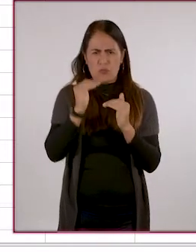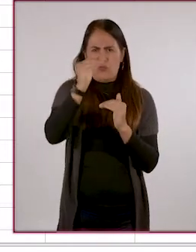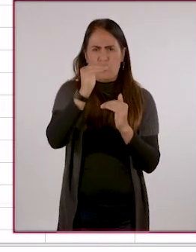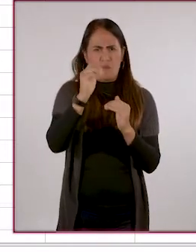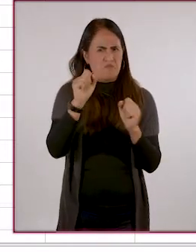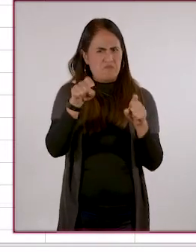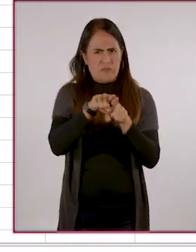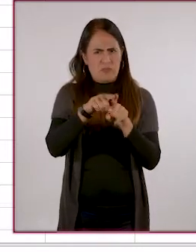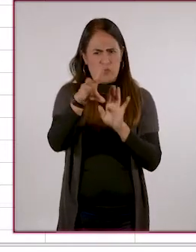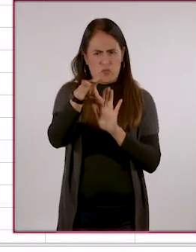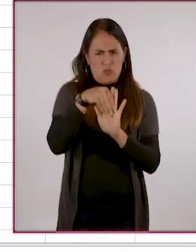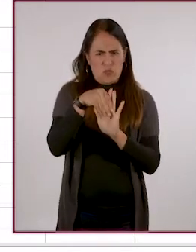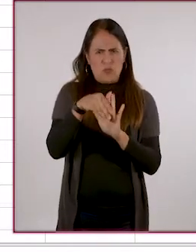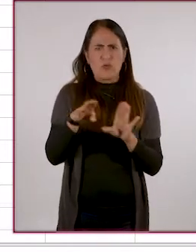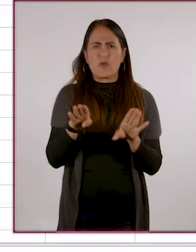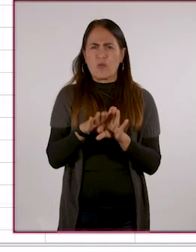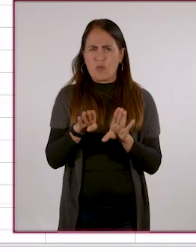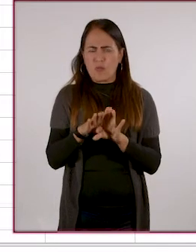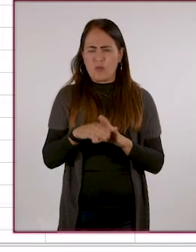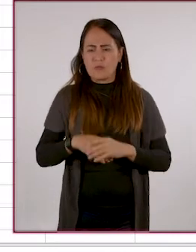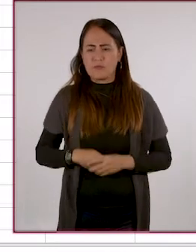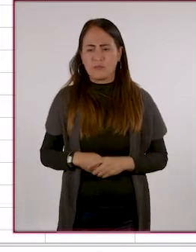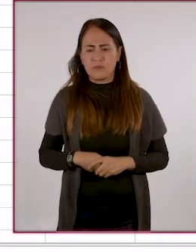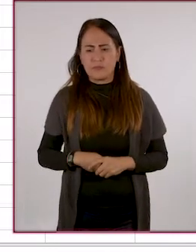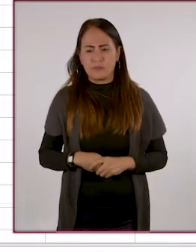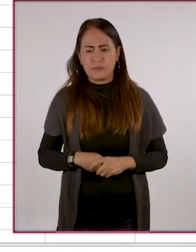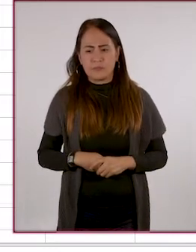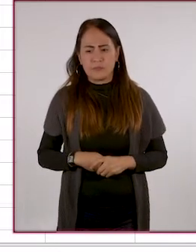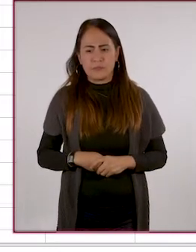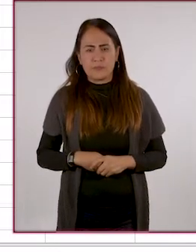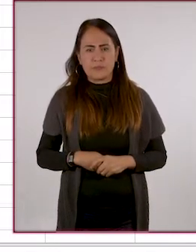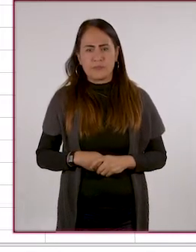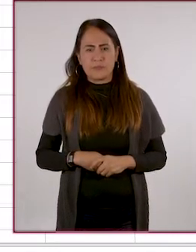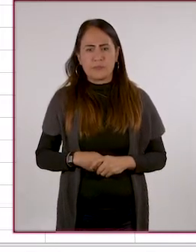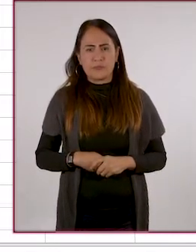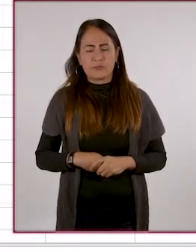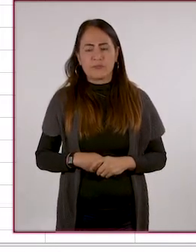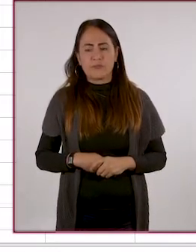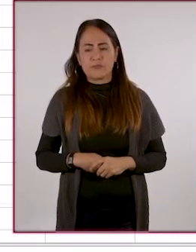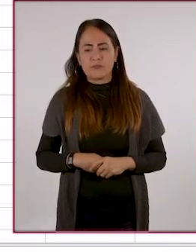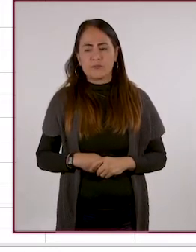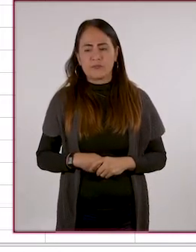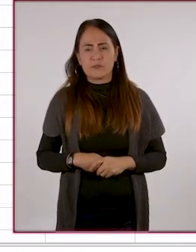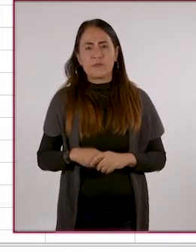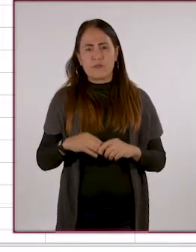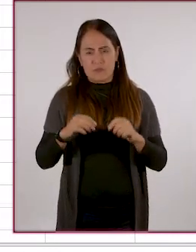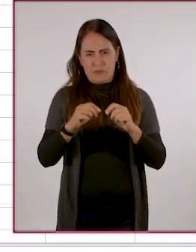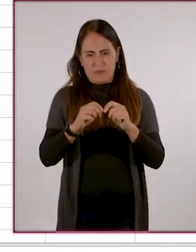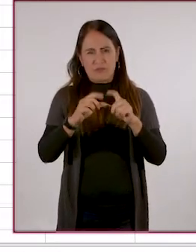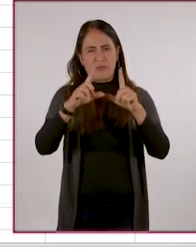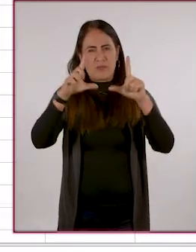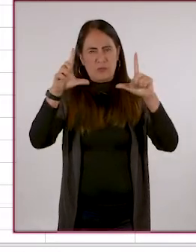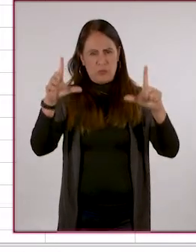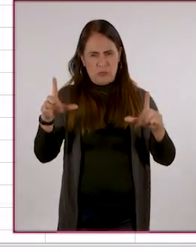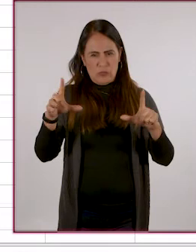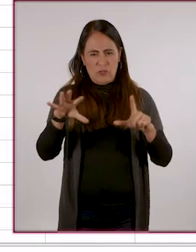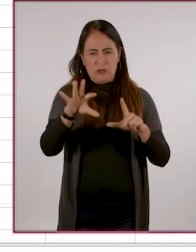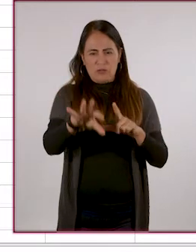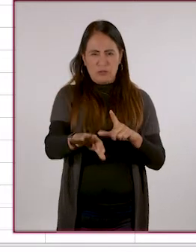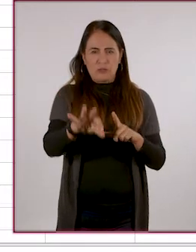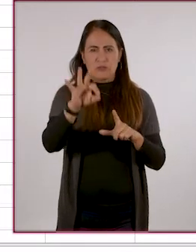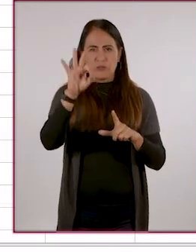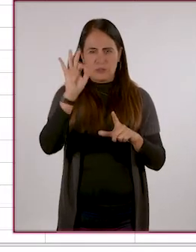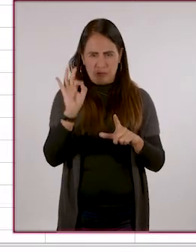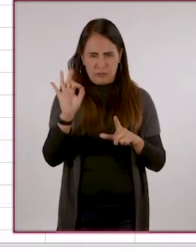vamos a rellenarlo, ¿no? Es cómo podemos rellenar estas filas que están vacías, ¿no? Seleccionamos toda la